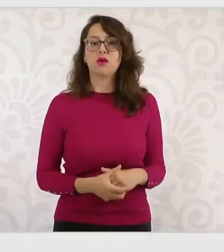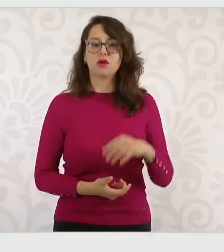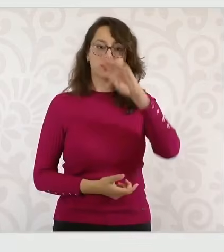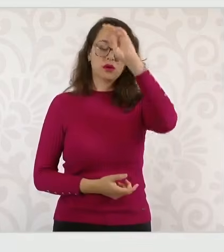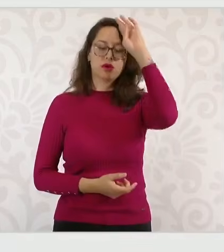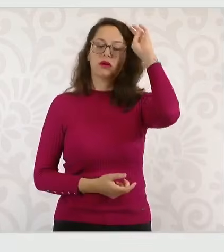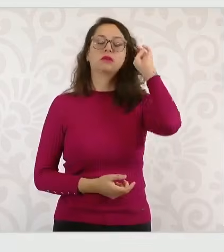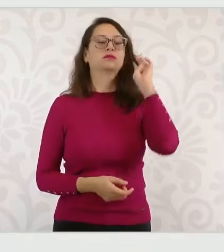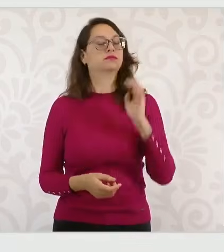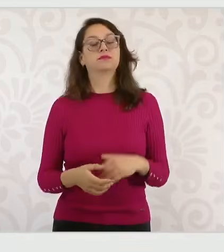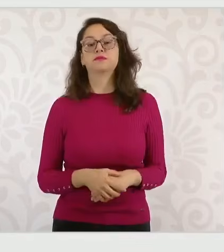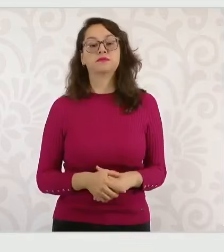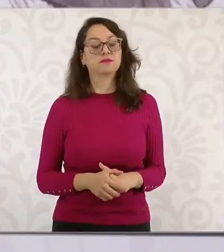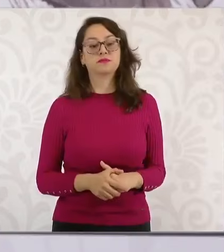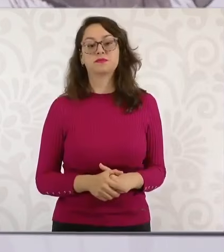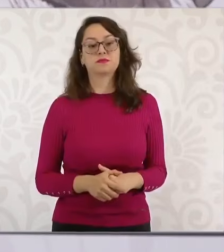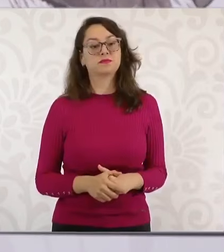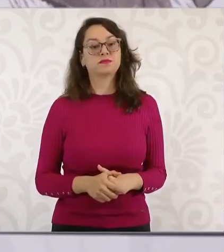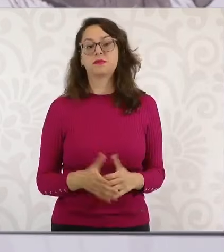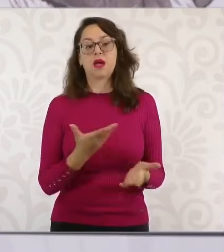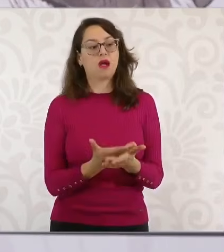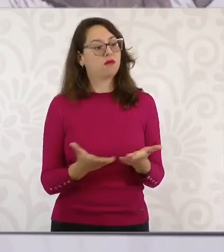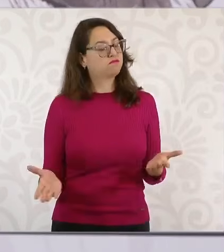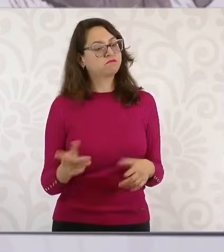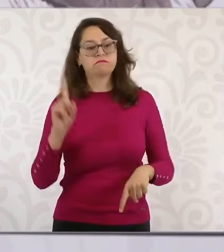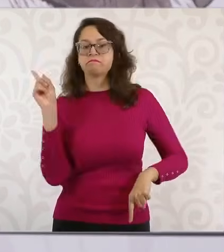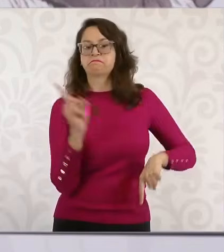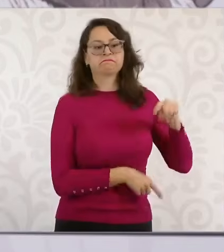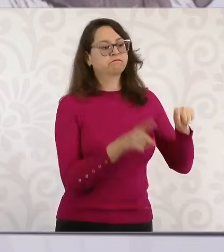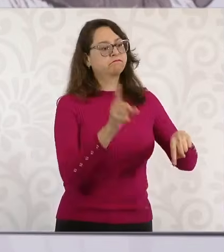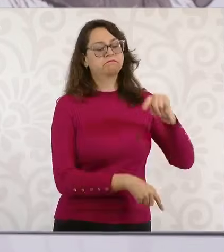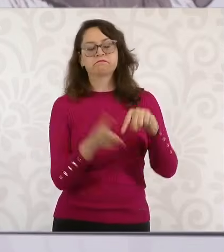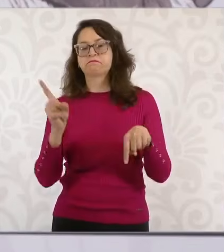Estamos dando títulos de agua a quien realmente le pertenece.